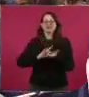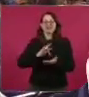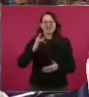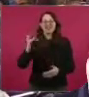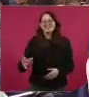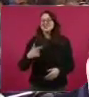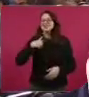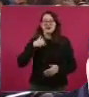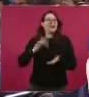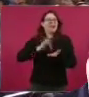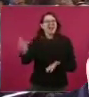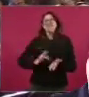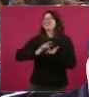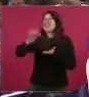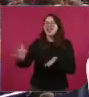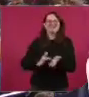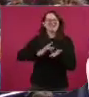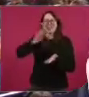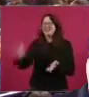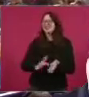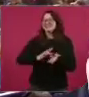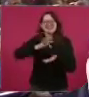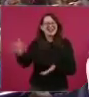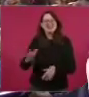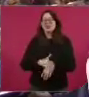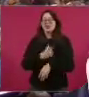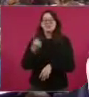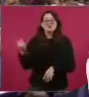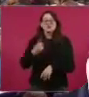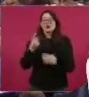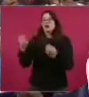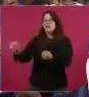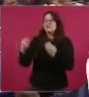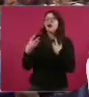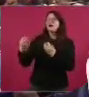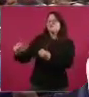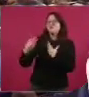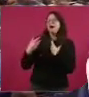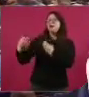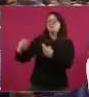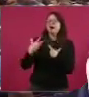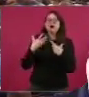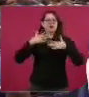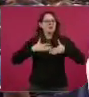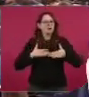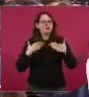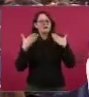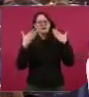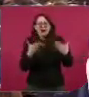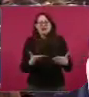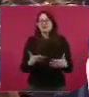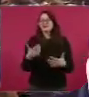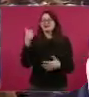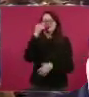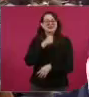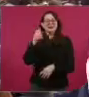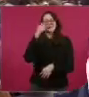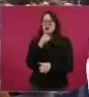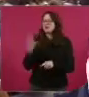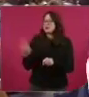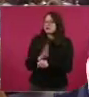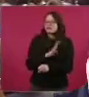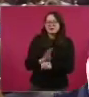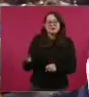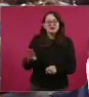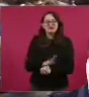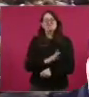desbordar agradecimientos por todo lo que nos han dado, por toda la confianza brindada y los beneficios que esto aporta. Yo